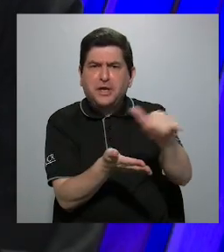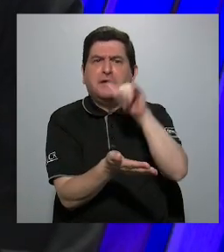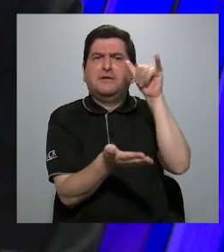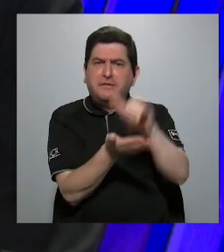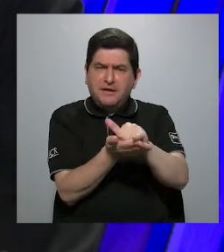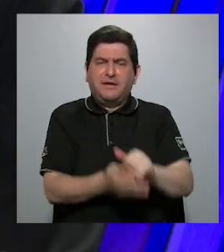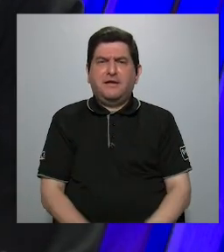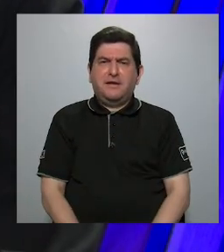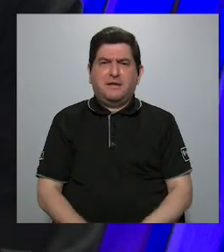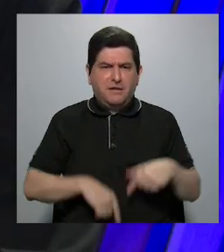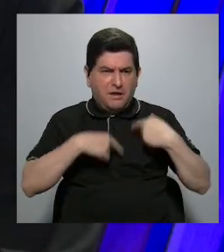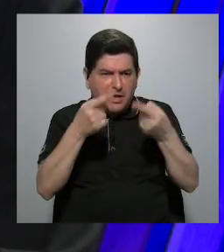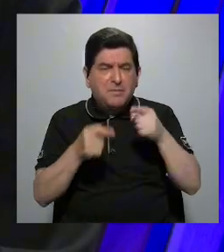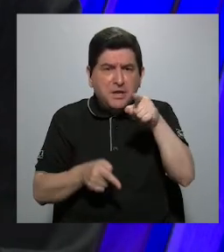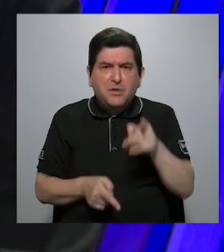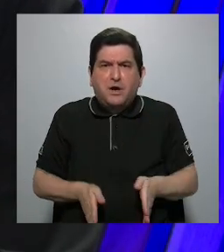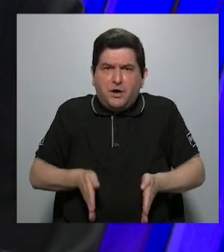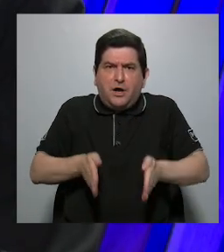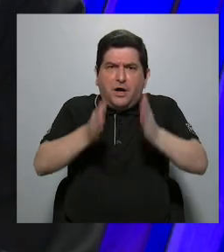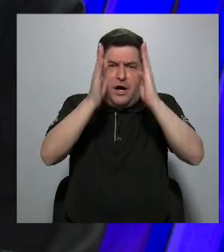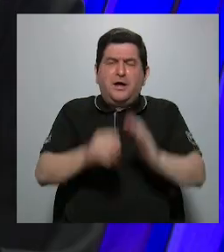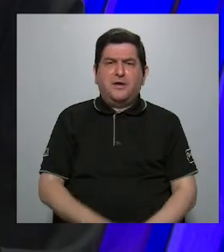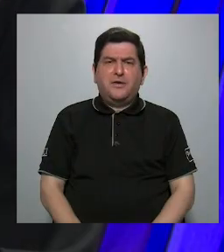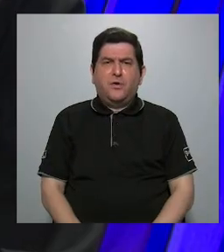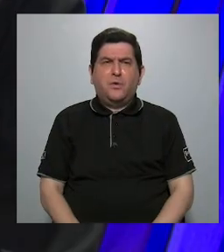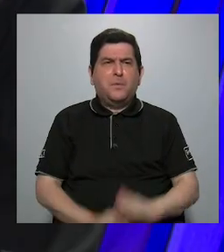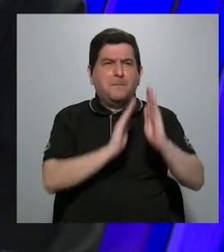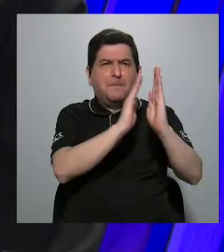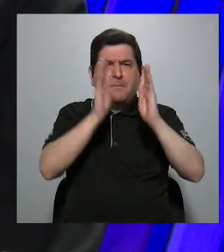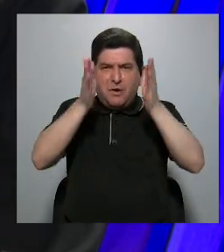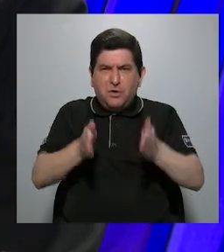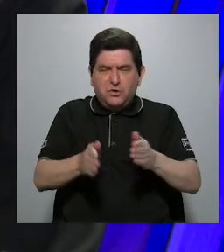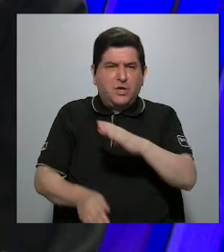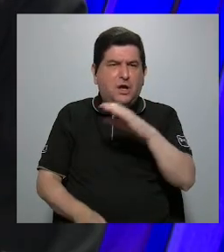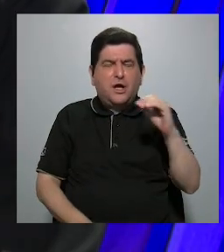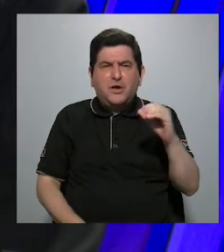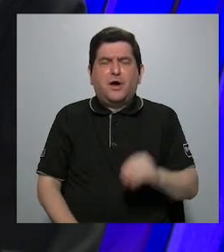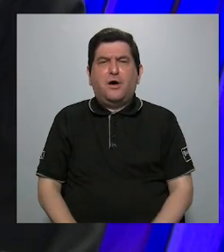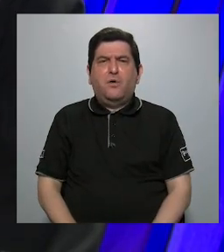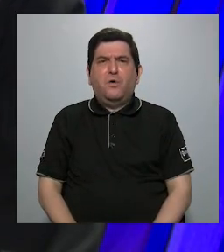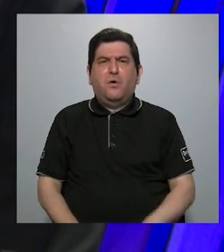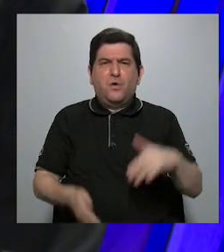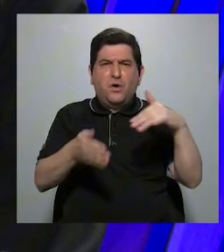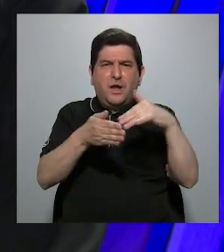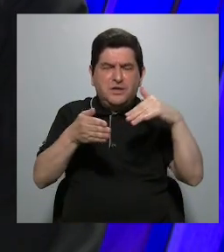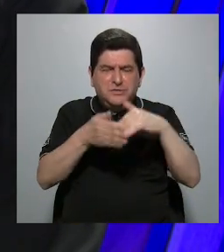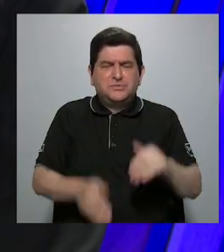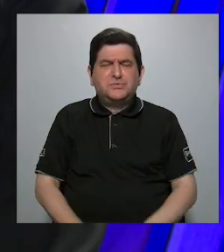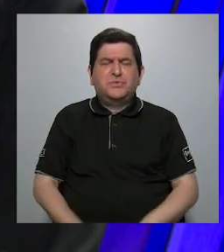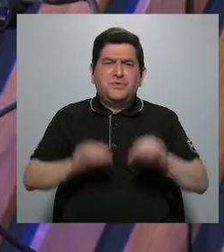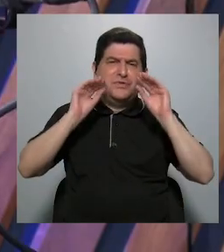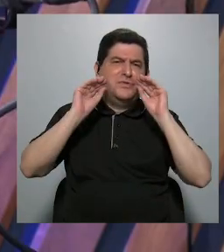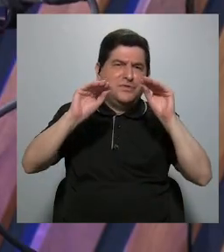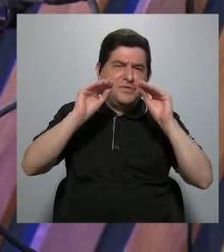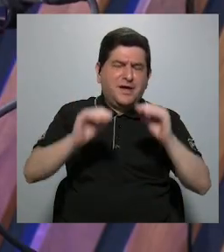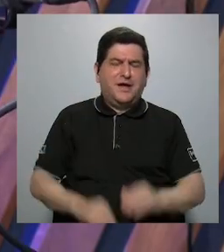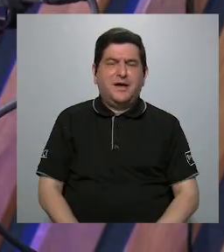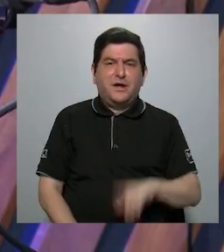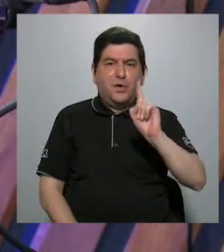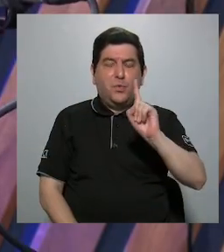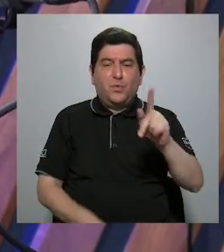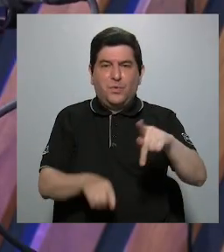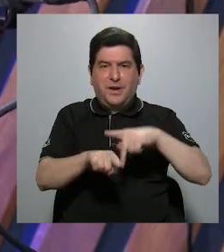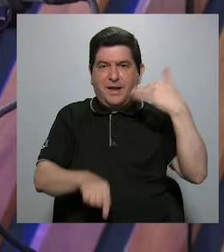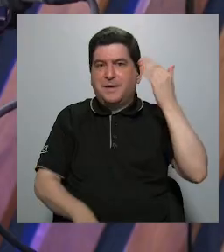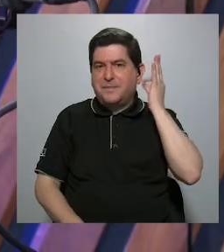vine a San José y me llevaron a ese edificio porque la bibliotecaria o estaba estudiando bibliotecología o educación o